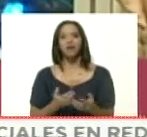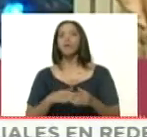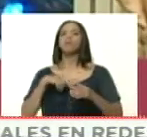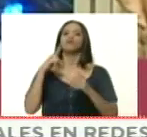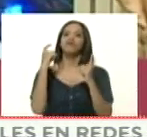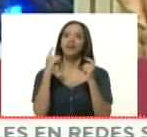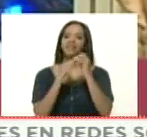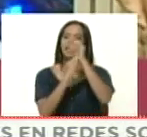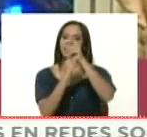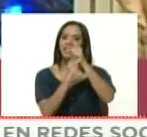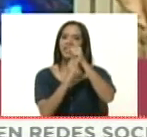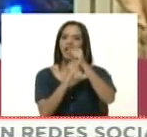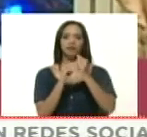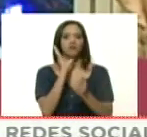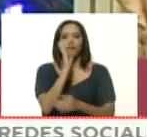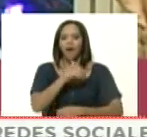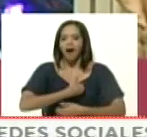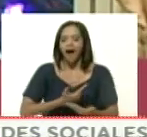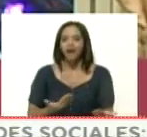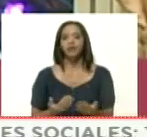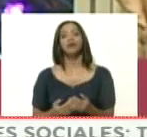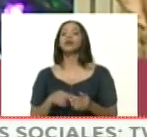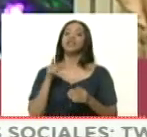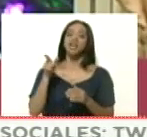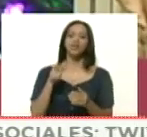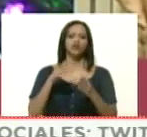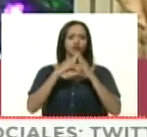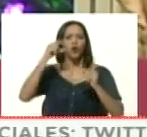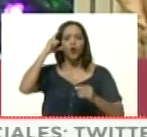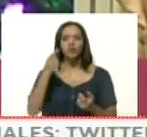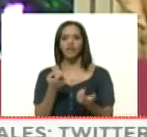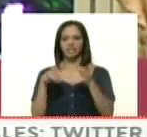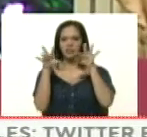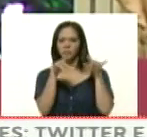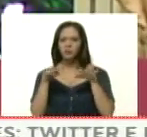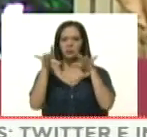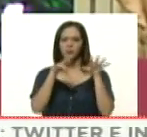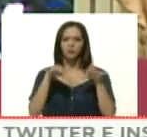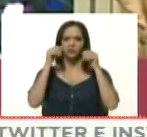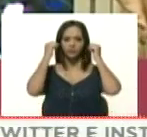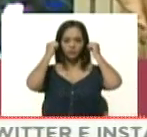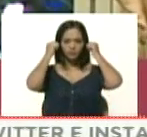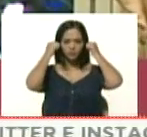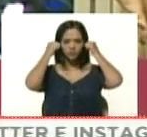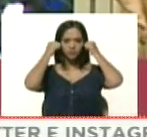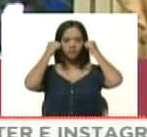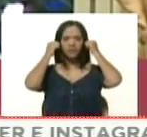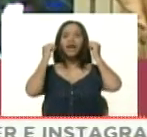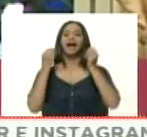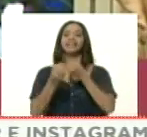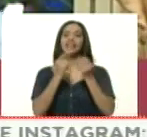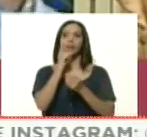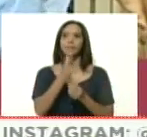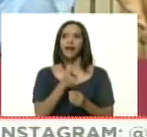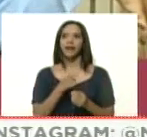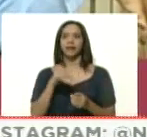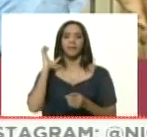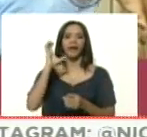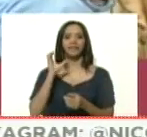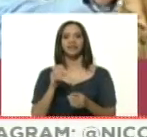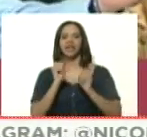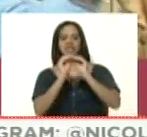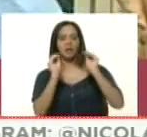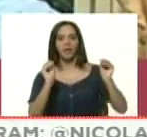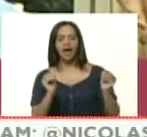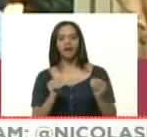liderazgo. Y mientras ellos se dedican todos los días a conspirar, a complotar, a hacerle daño al país, a llamar a invasión